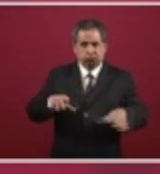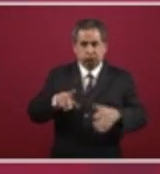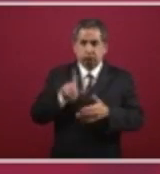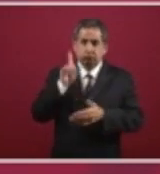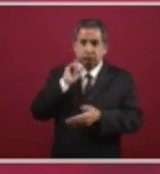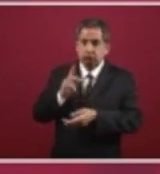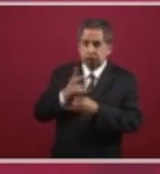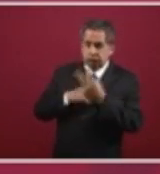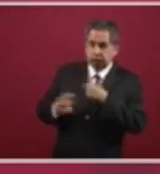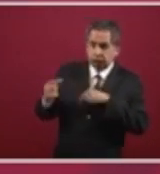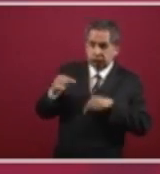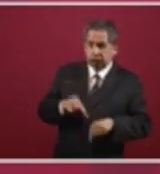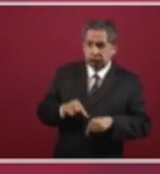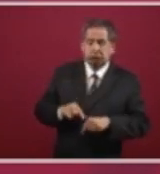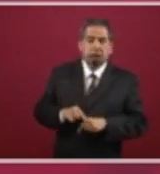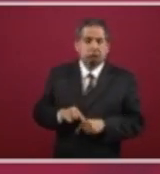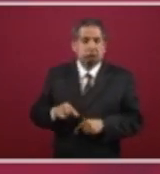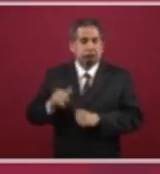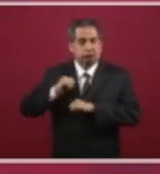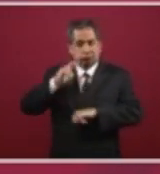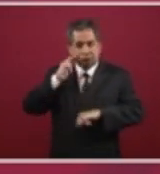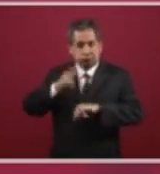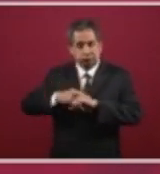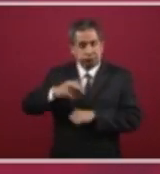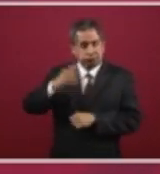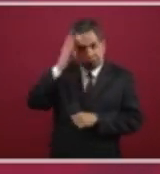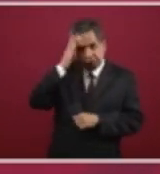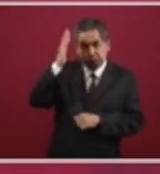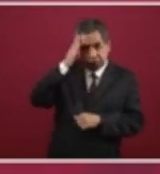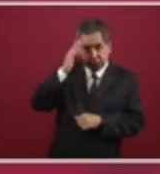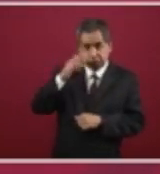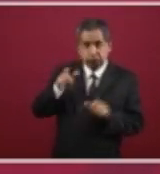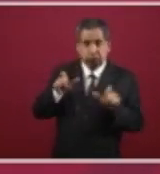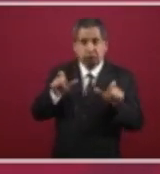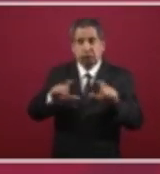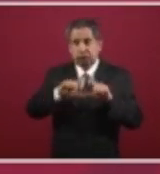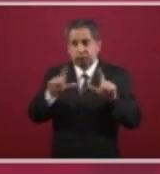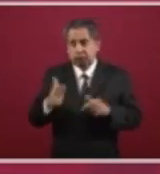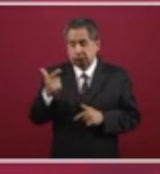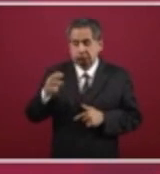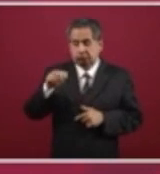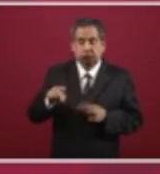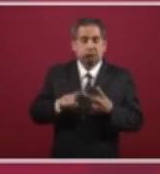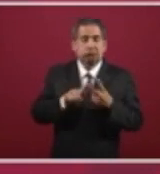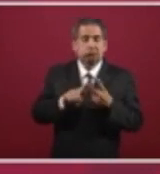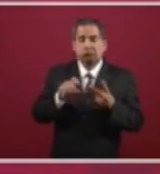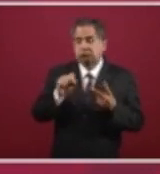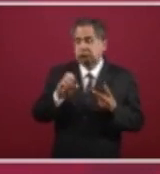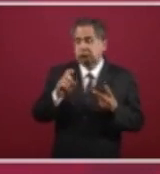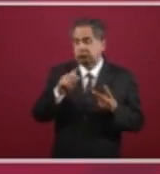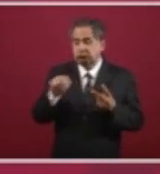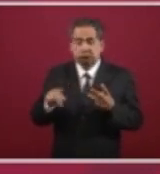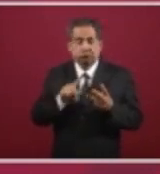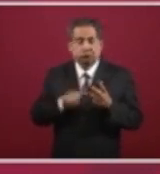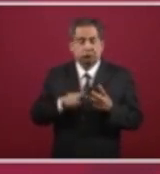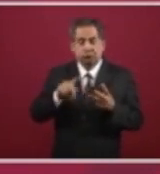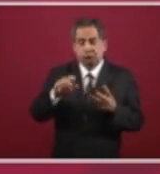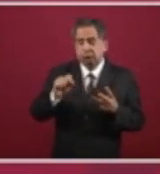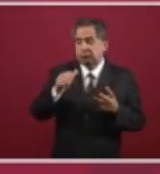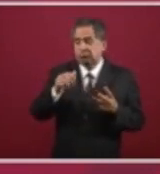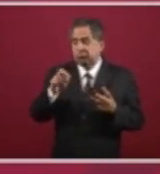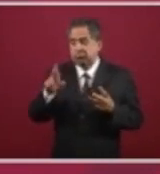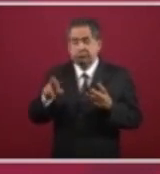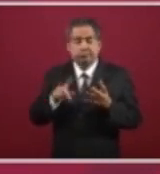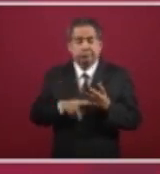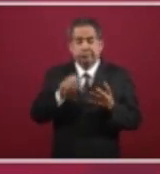venir el comandante de la Guardia Nacional, el secretario de la Defensa, secretario de Marina, secretario de Seguridad